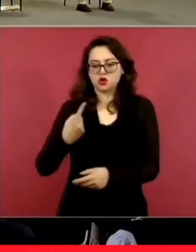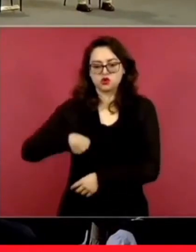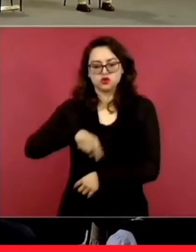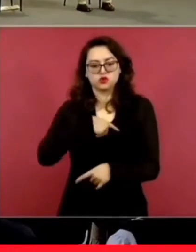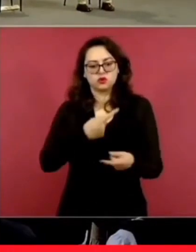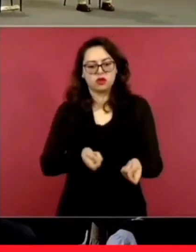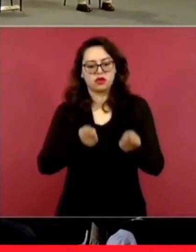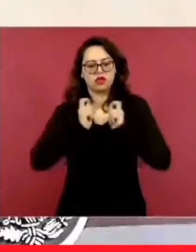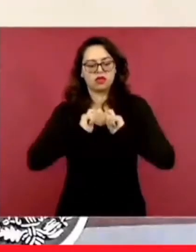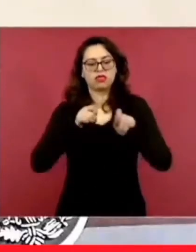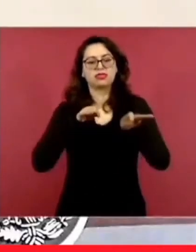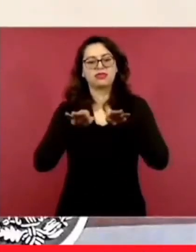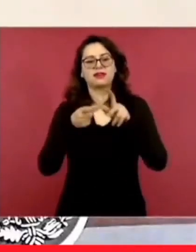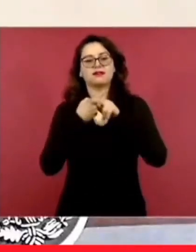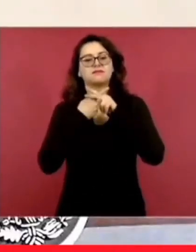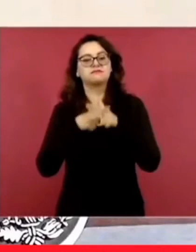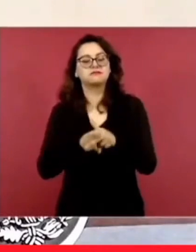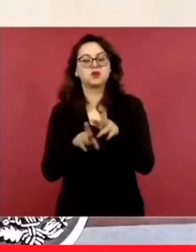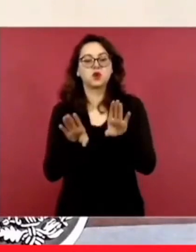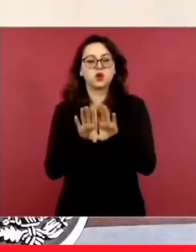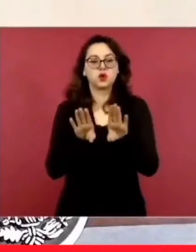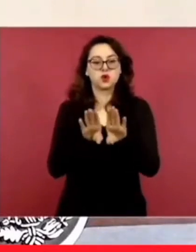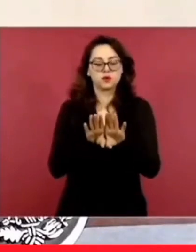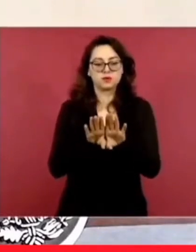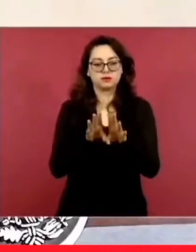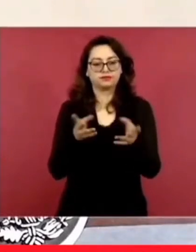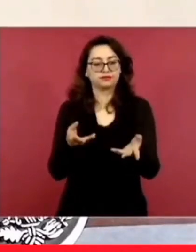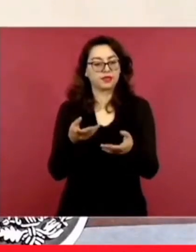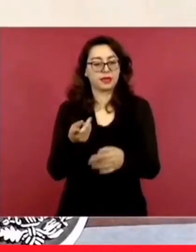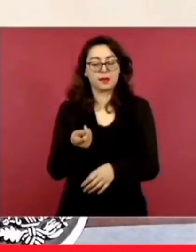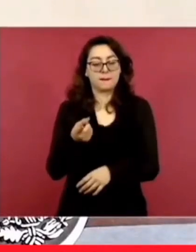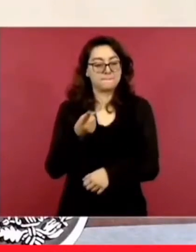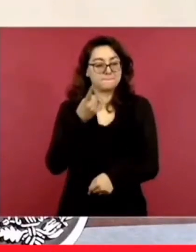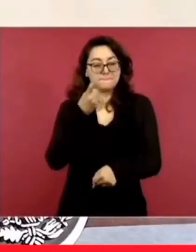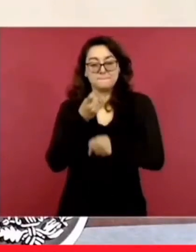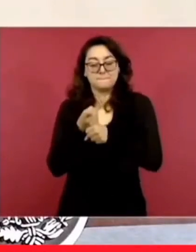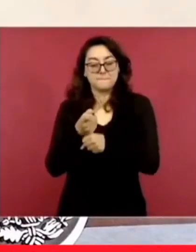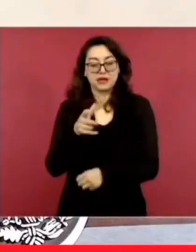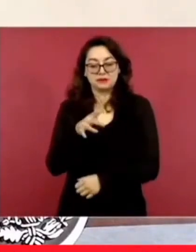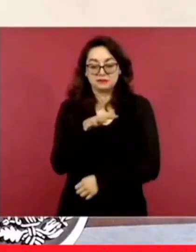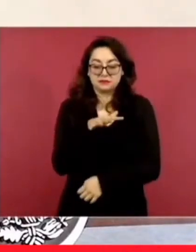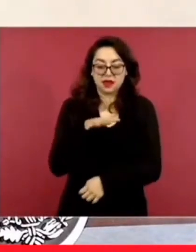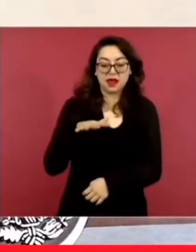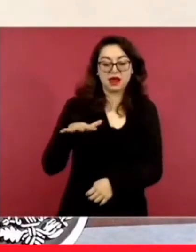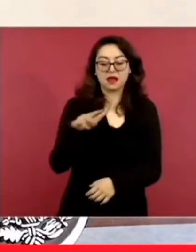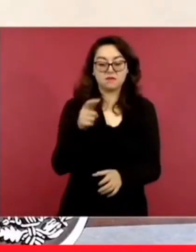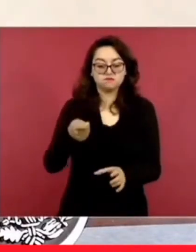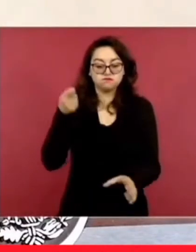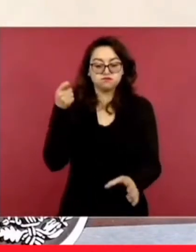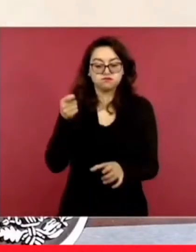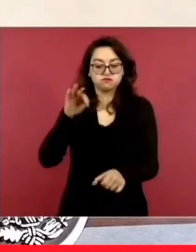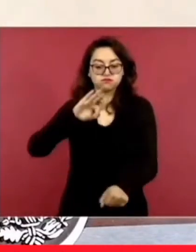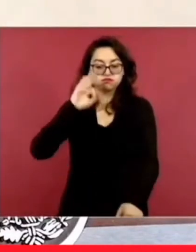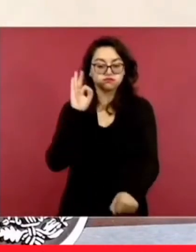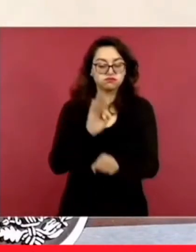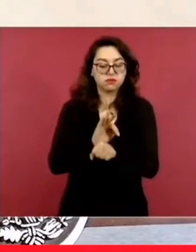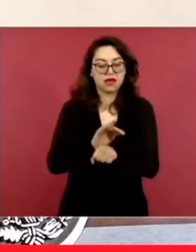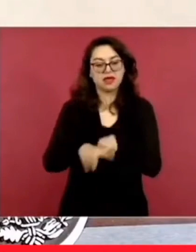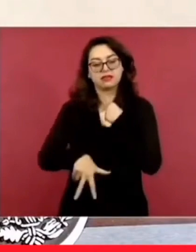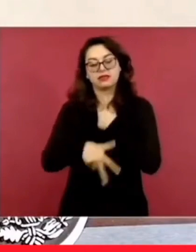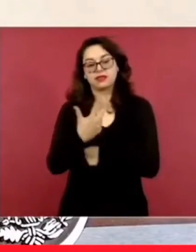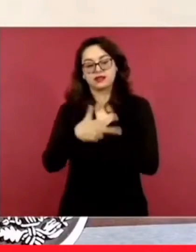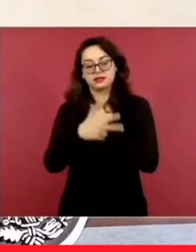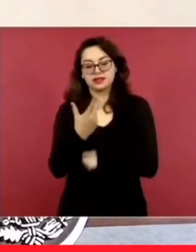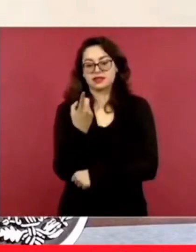nosotros este trabajo. Recordar, la primera área natural protegida, decretada el 13 de diciembre del